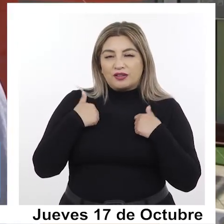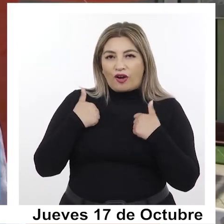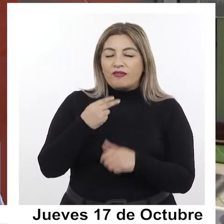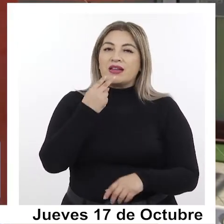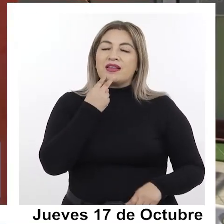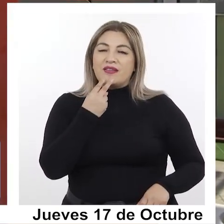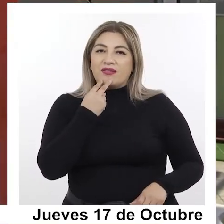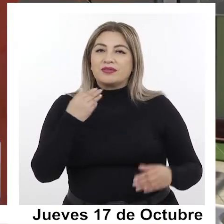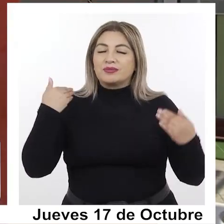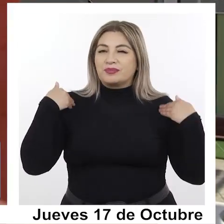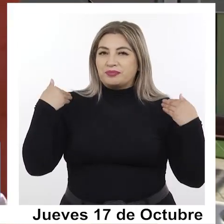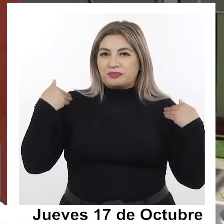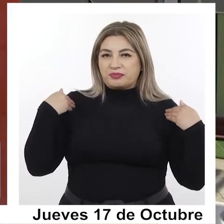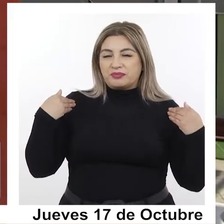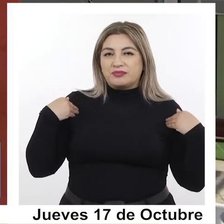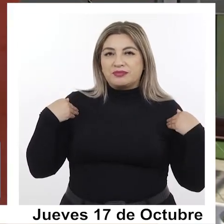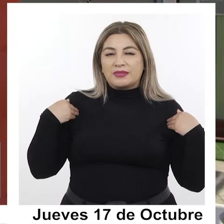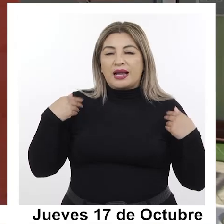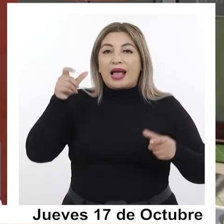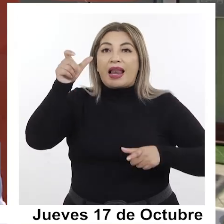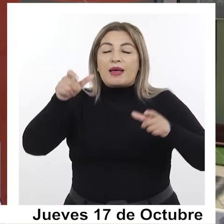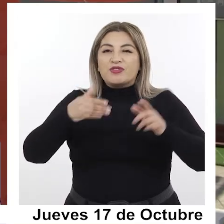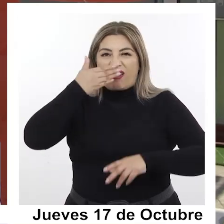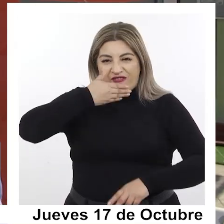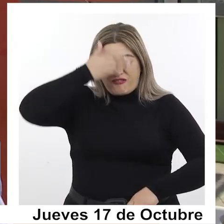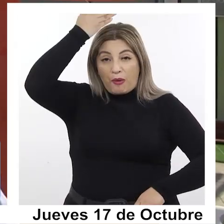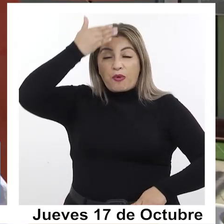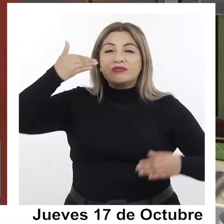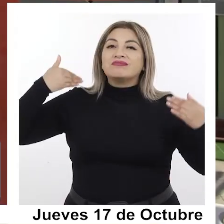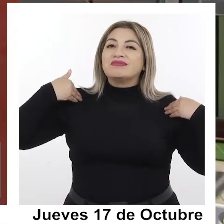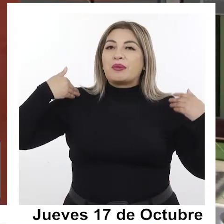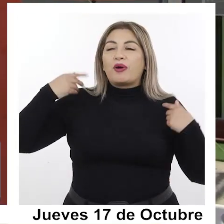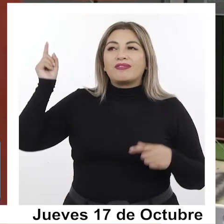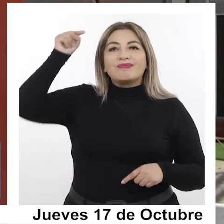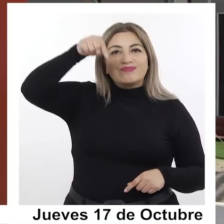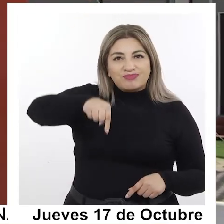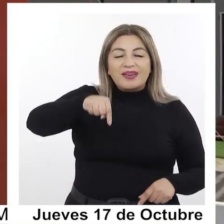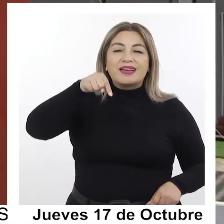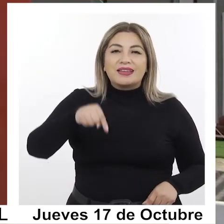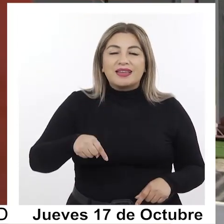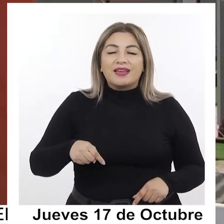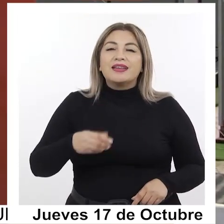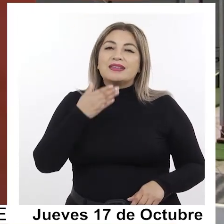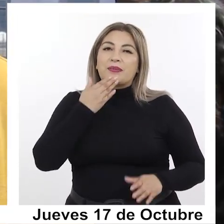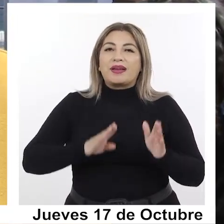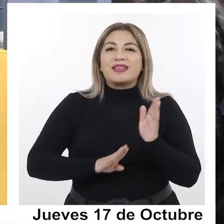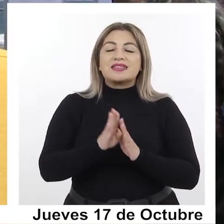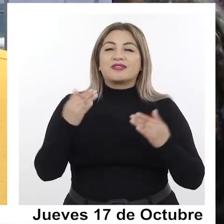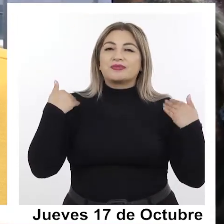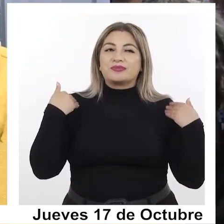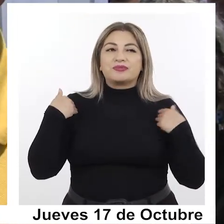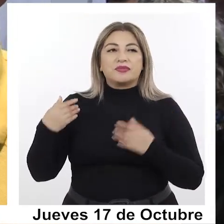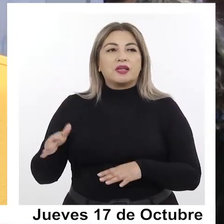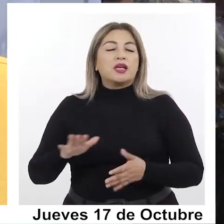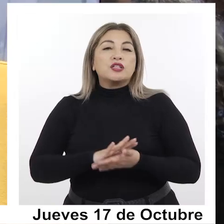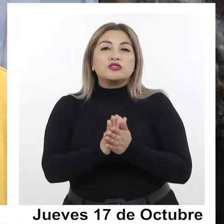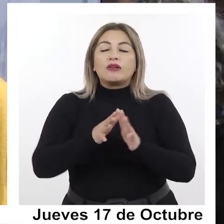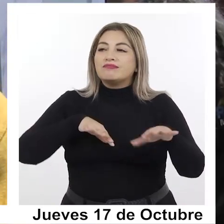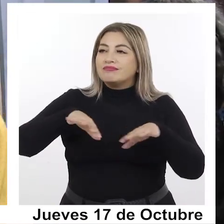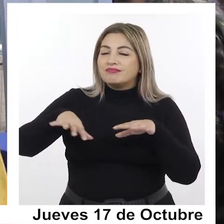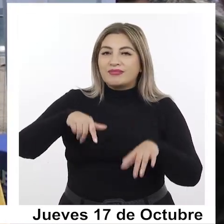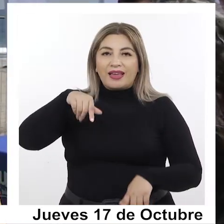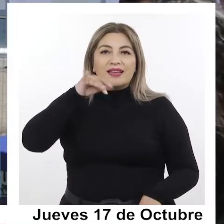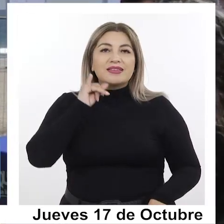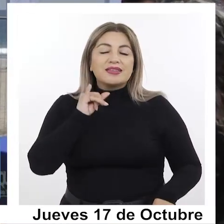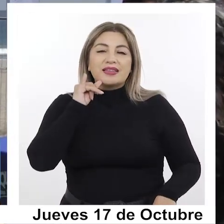vivir el deporte, ver a estrellas del deporte playa acá, y eso incentiva, por supuesto, el desarrollo del deporte. Todos estos eventos deportivos que se hacen